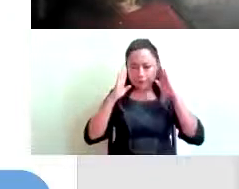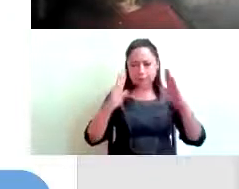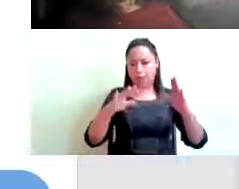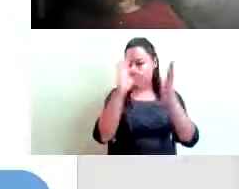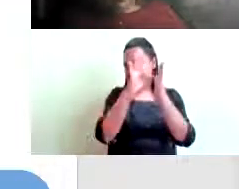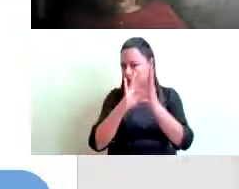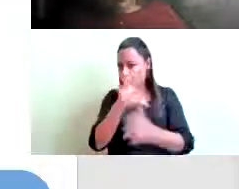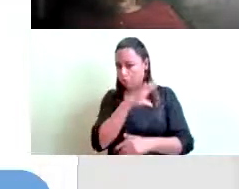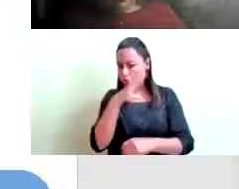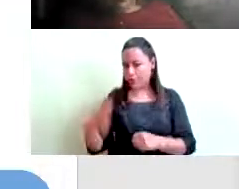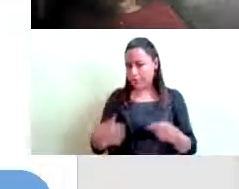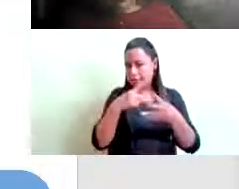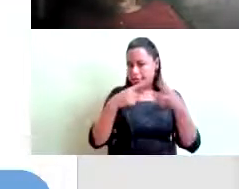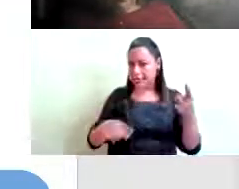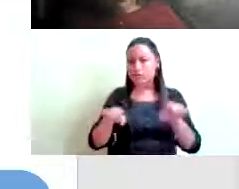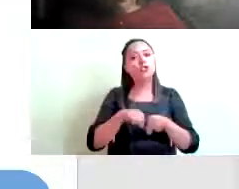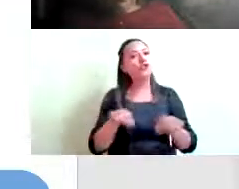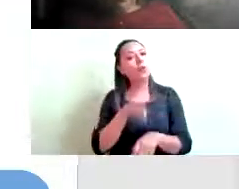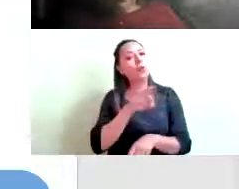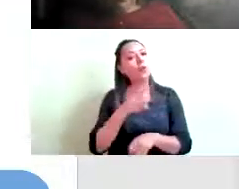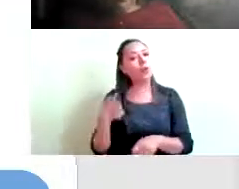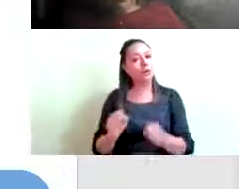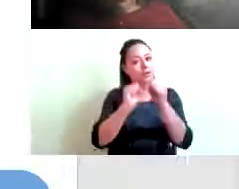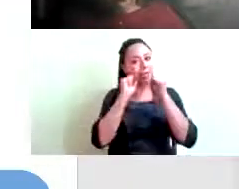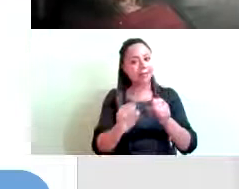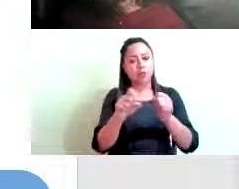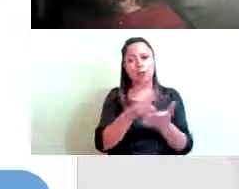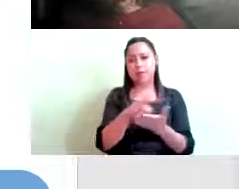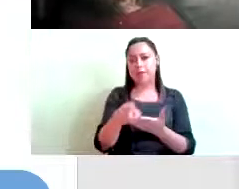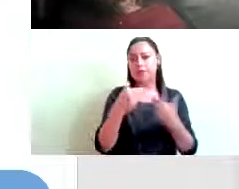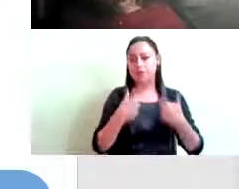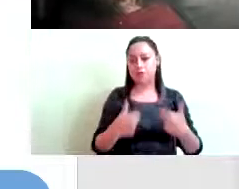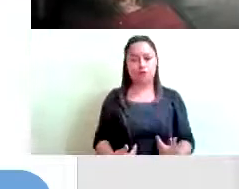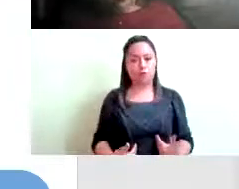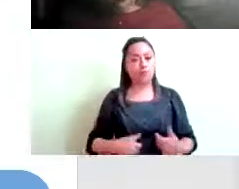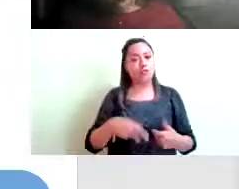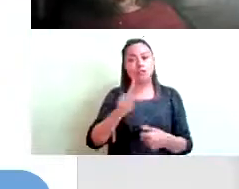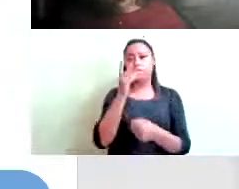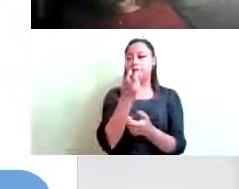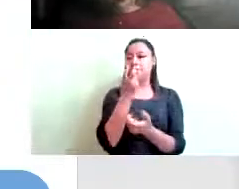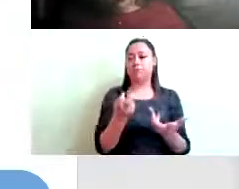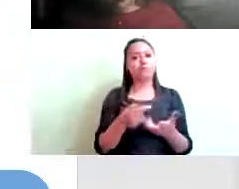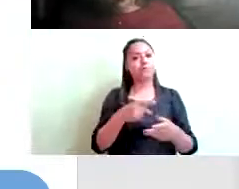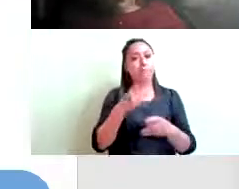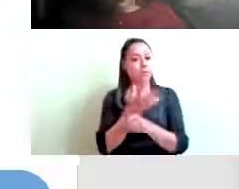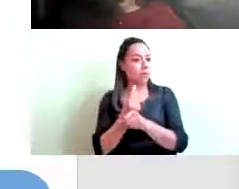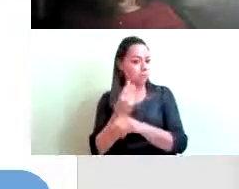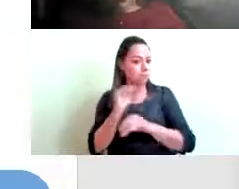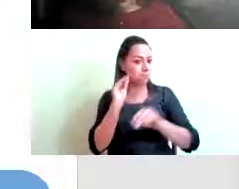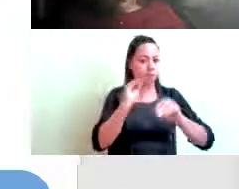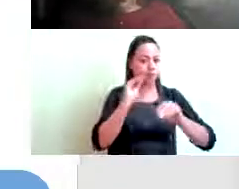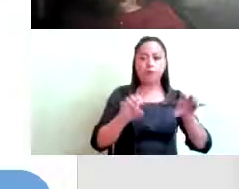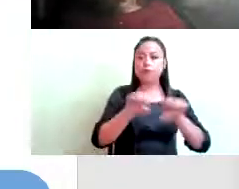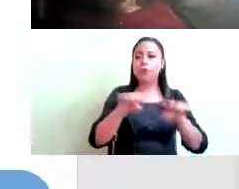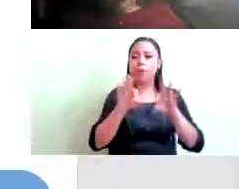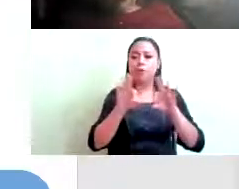generales porque estamos hablando de cómo garantizar derechos humanos, pero en su momento se puede tocar esa priorización en cuanto a las formas